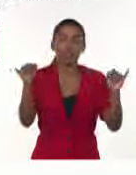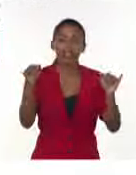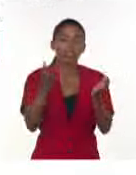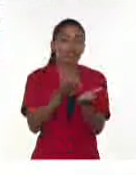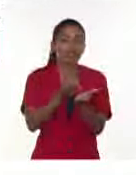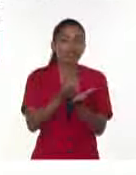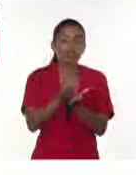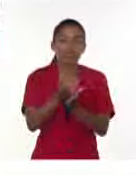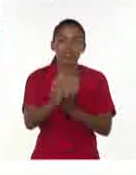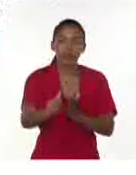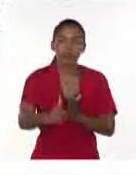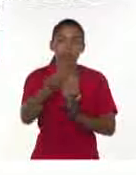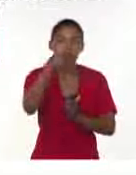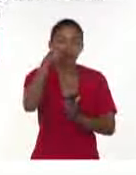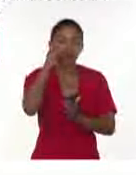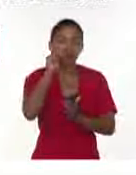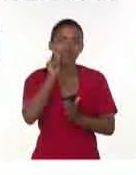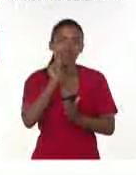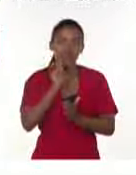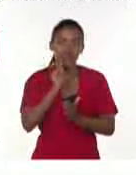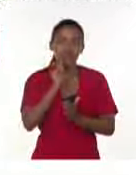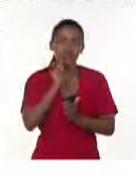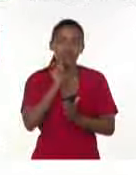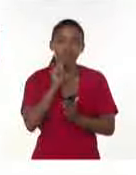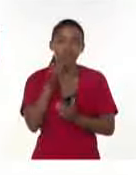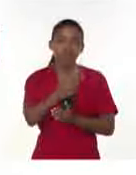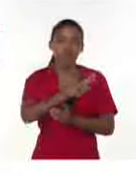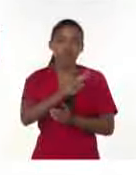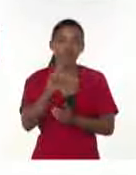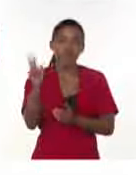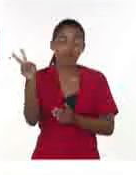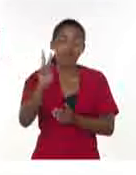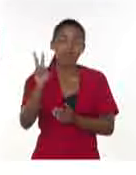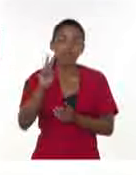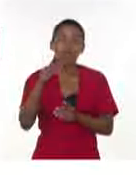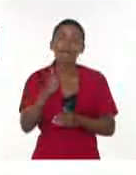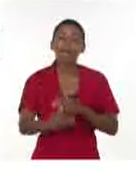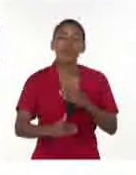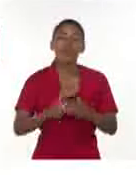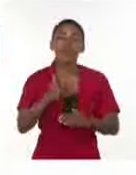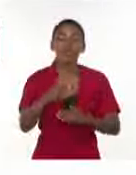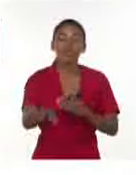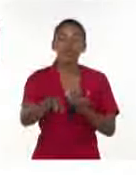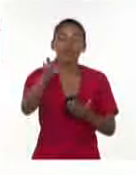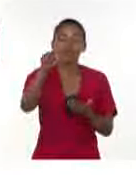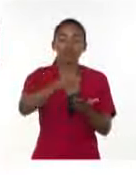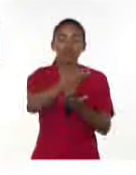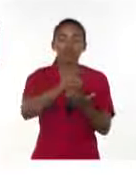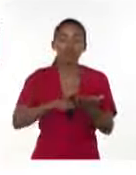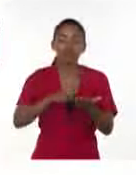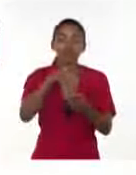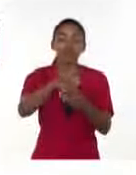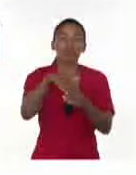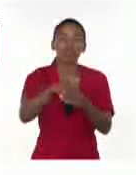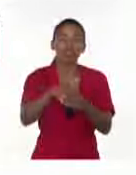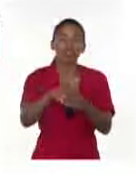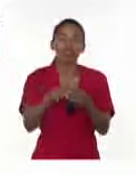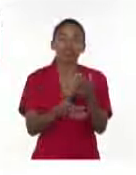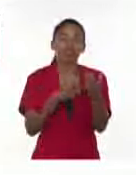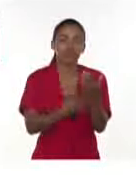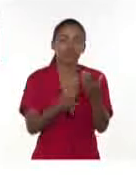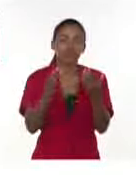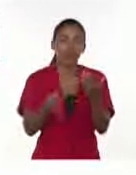del modelo de nación que representa la Revolución Bolivariana, en un proceso electoral seguro y transparente con observación